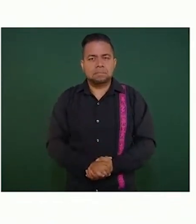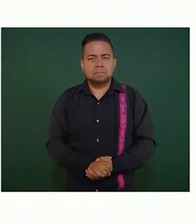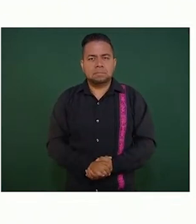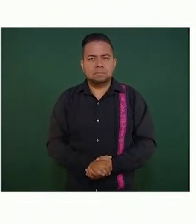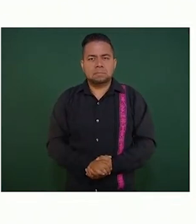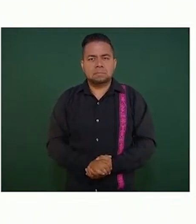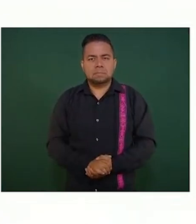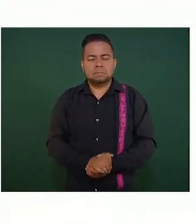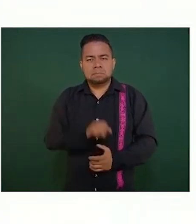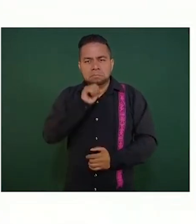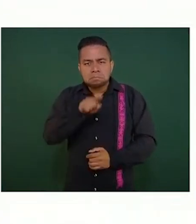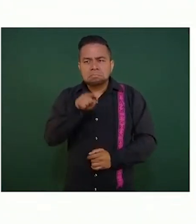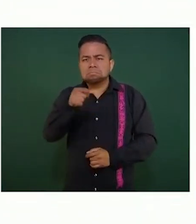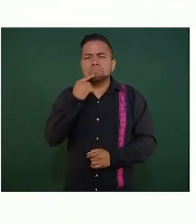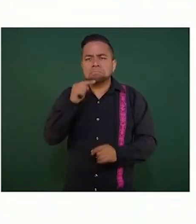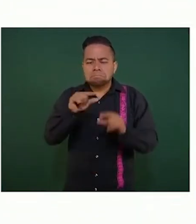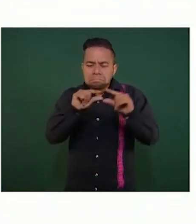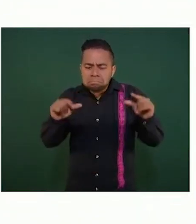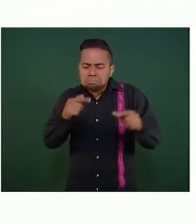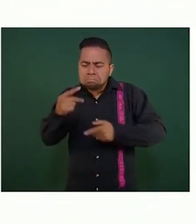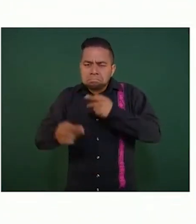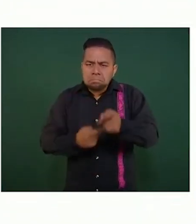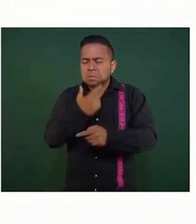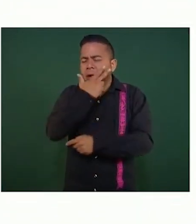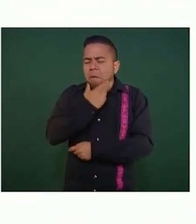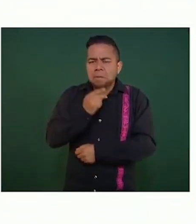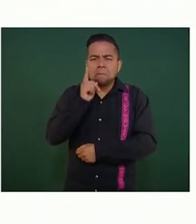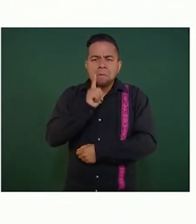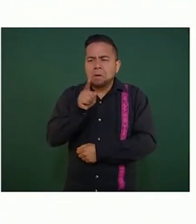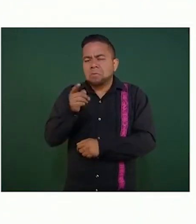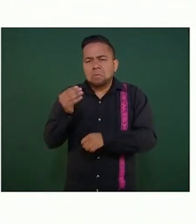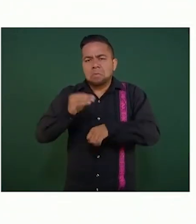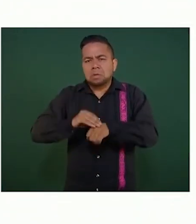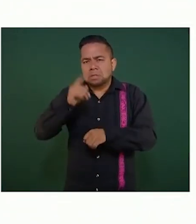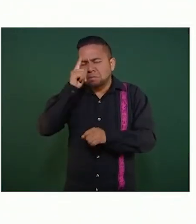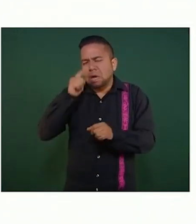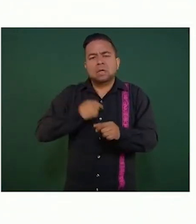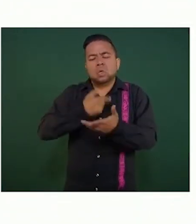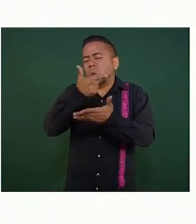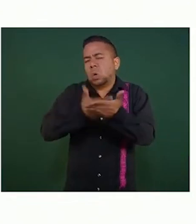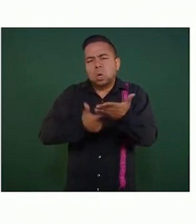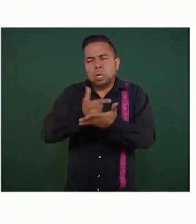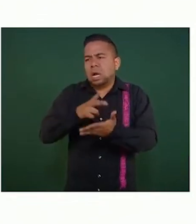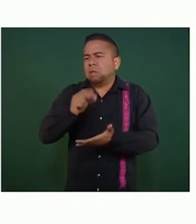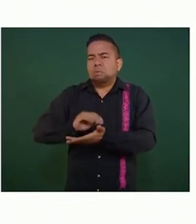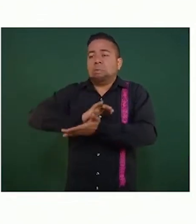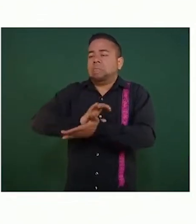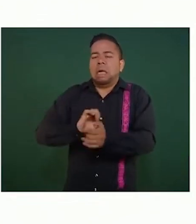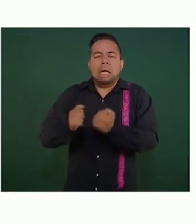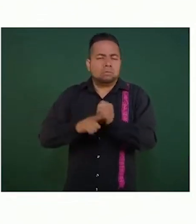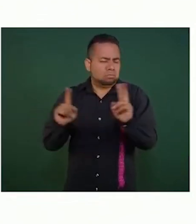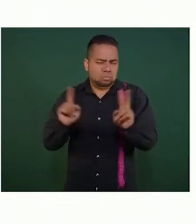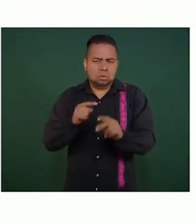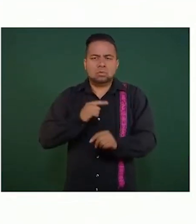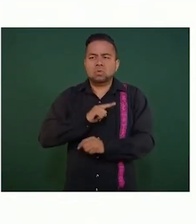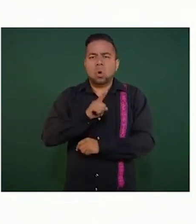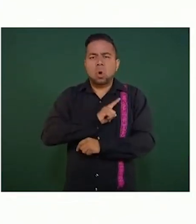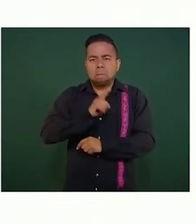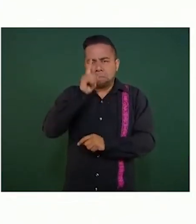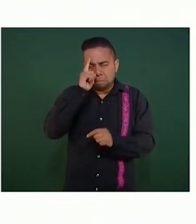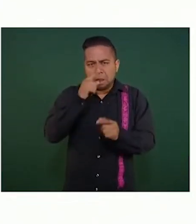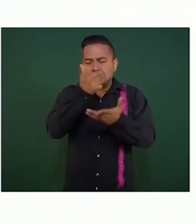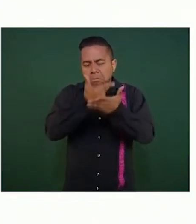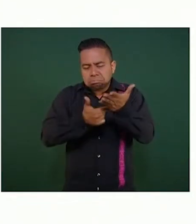Se pregunta si son hombre o mujer, solamente para una estadística, no por discriminación. También se